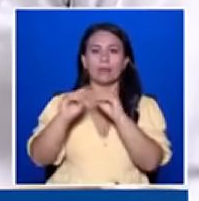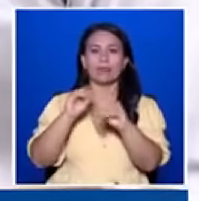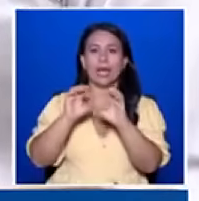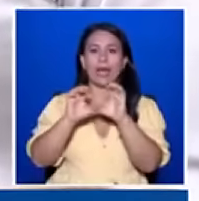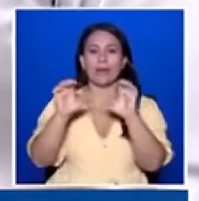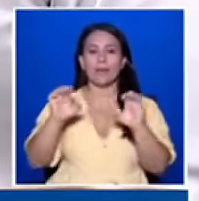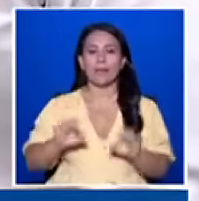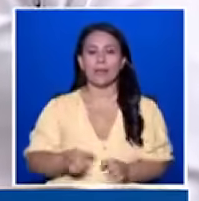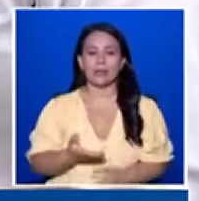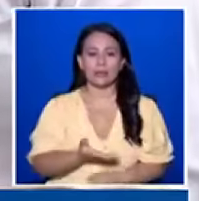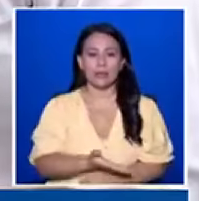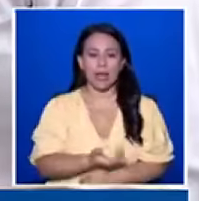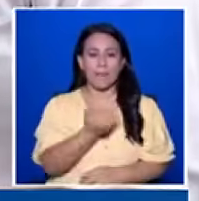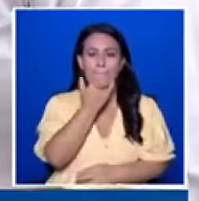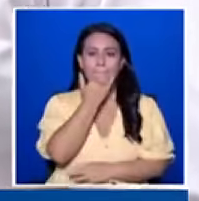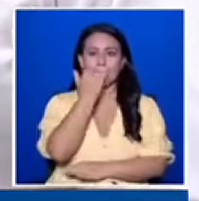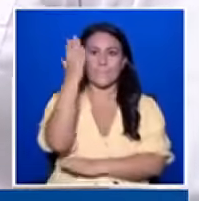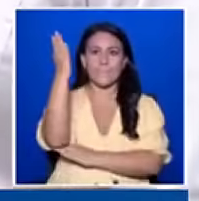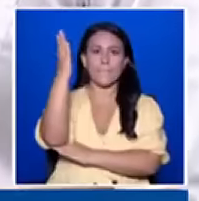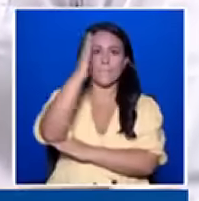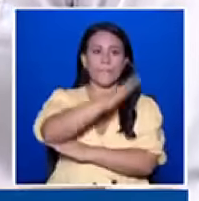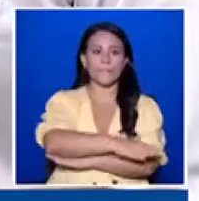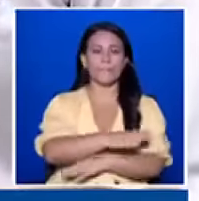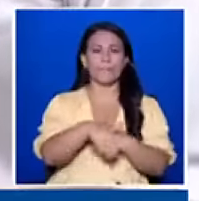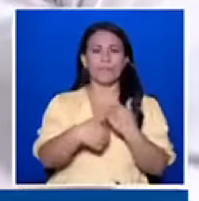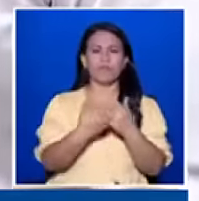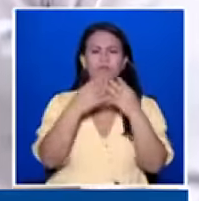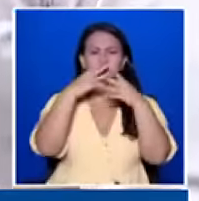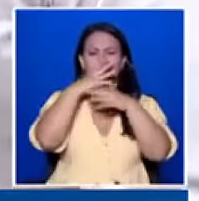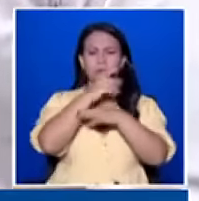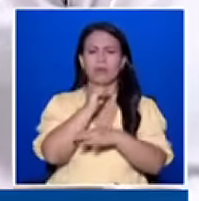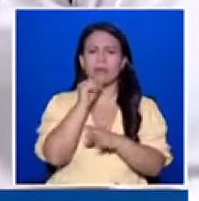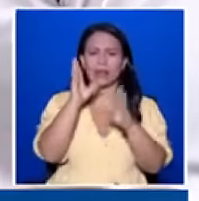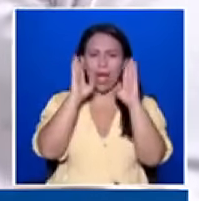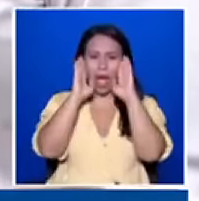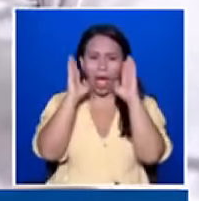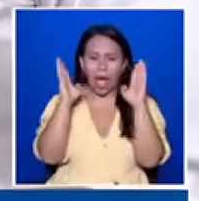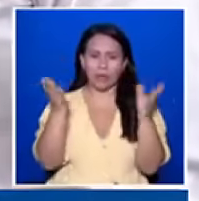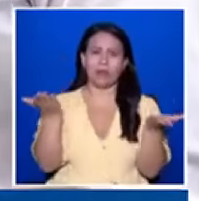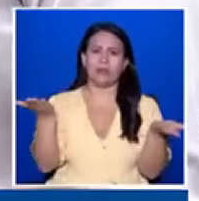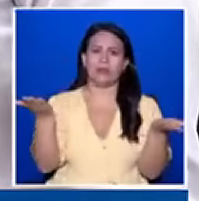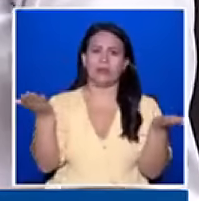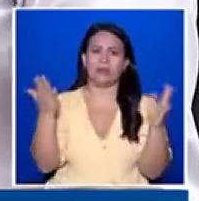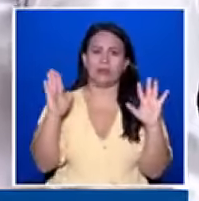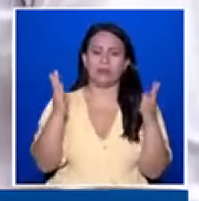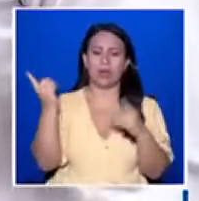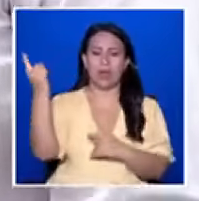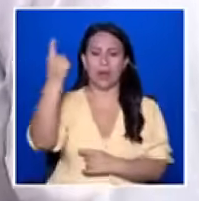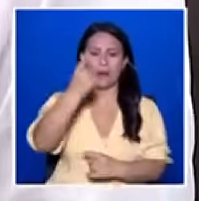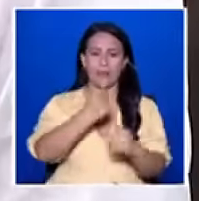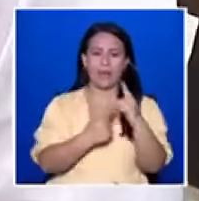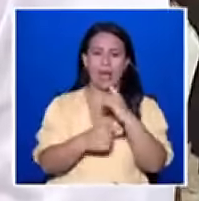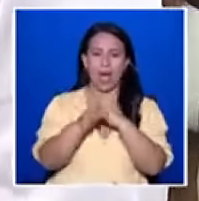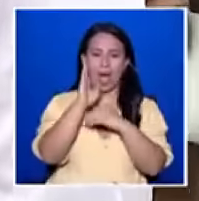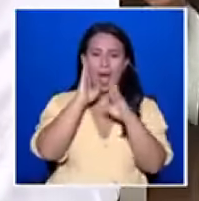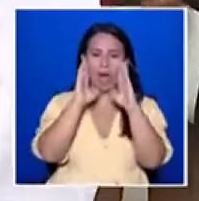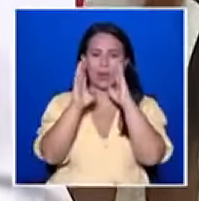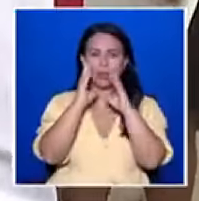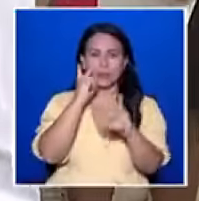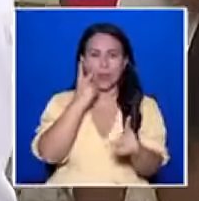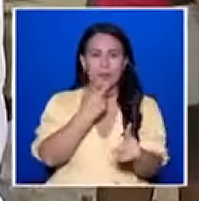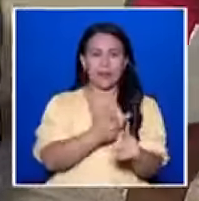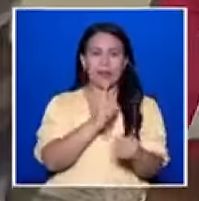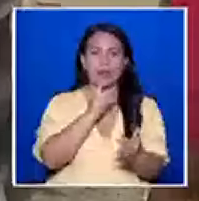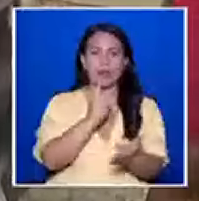las condiciones de este poste de luz, pero lamentablemente no hemos tenido ni siquiera que ellos vengan a ver y a darse cuenta